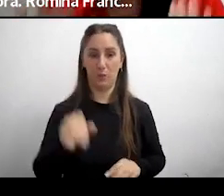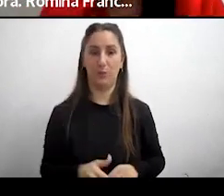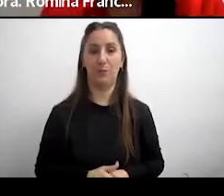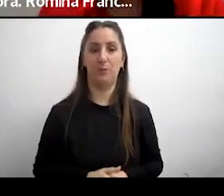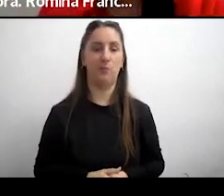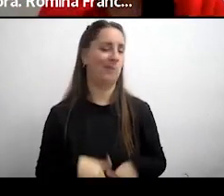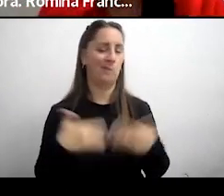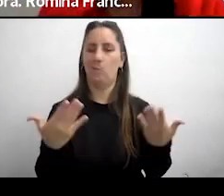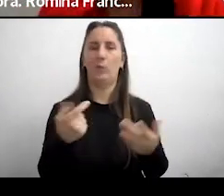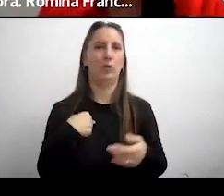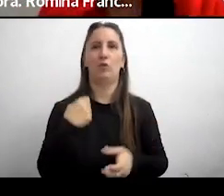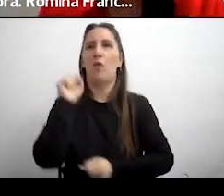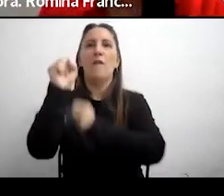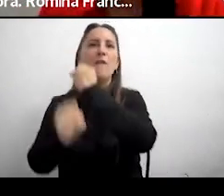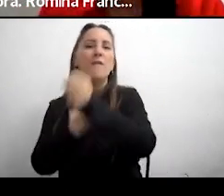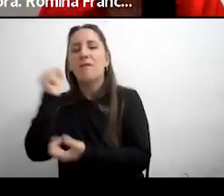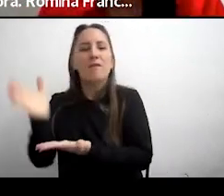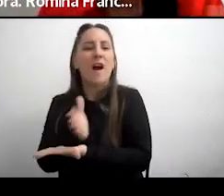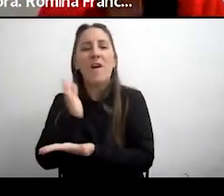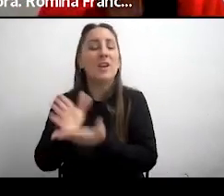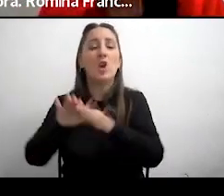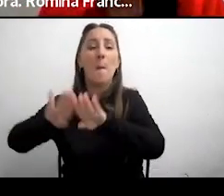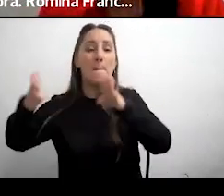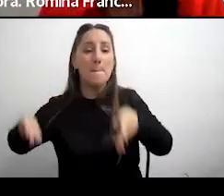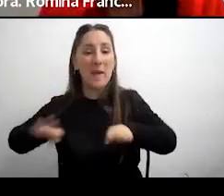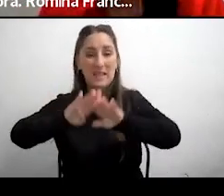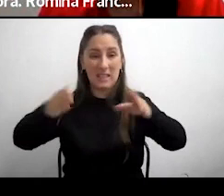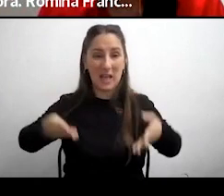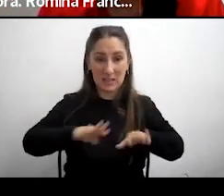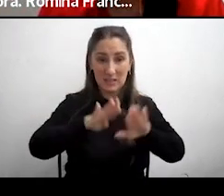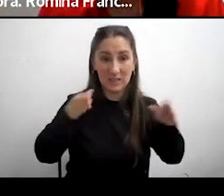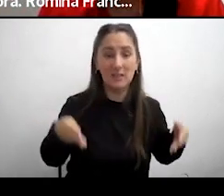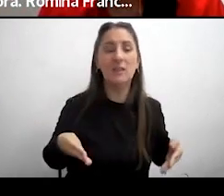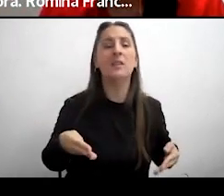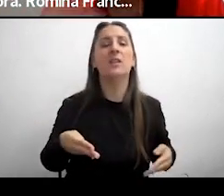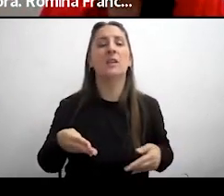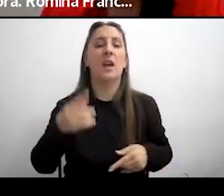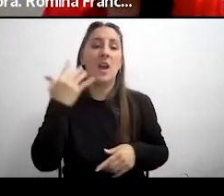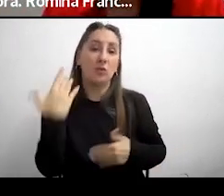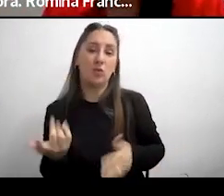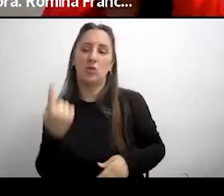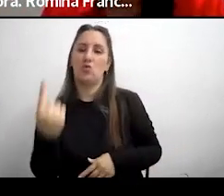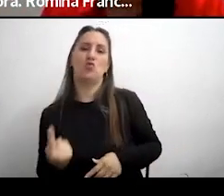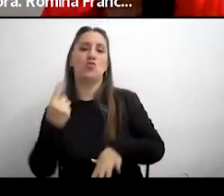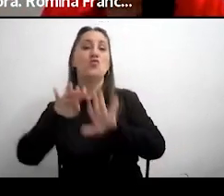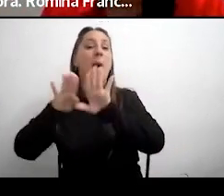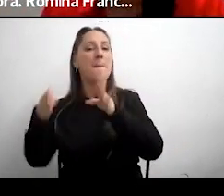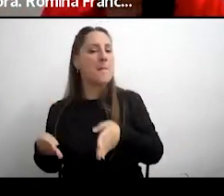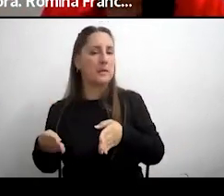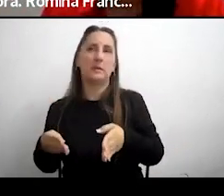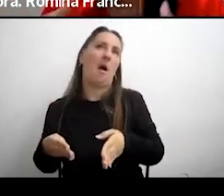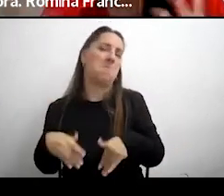sé, fabrico, no sé, mesas, y bueno, va a haber una mesa que va a estar destinada, no sé,